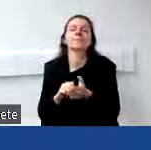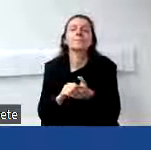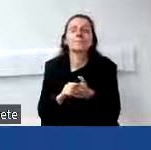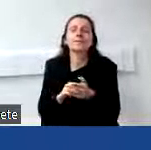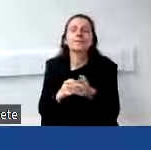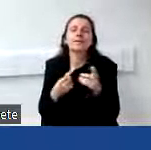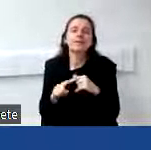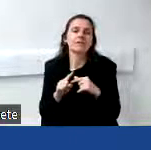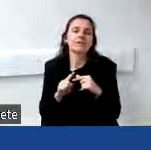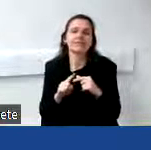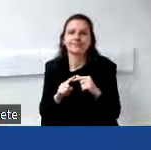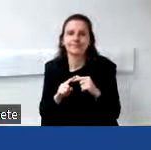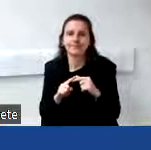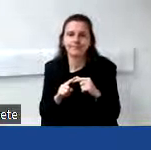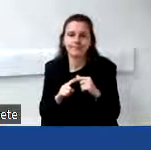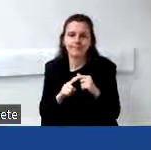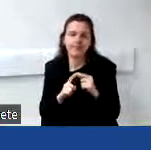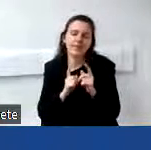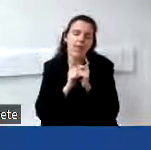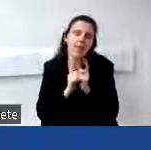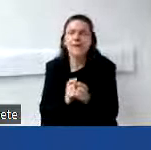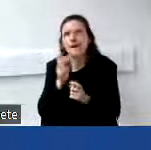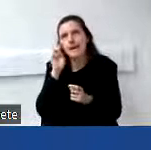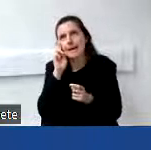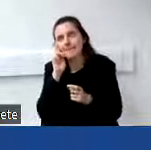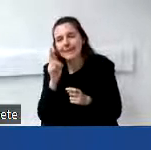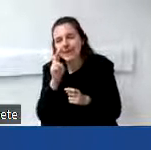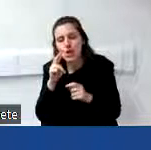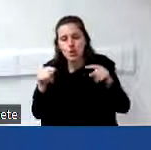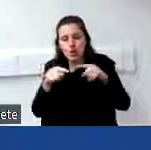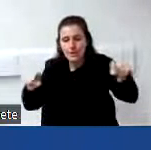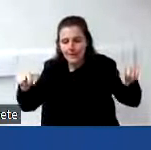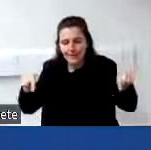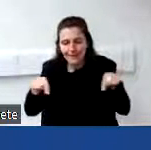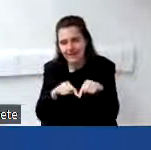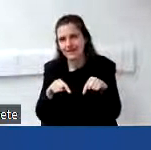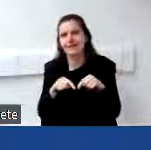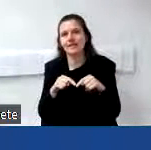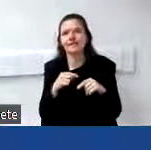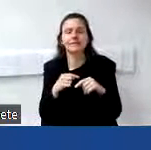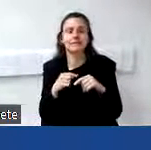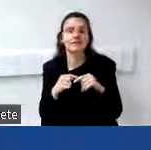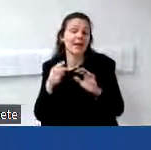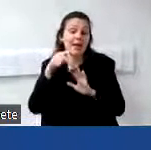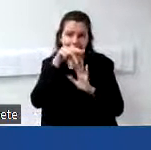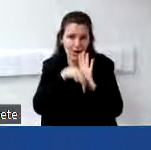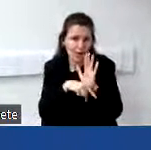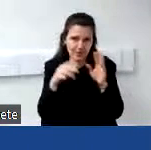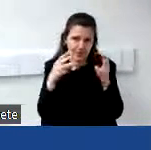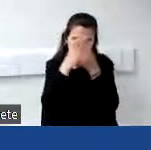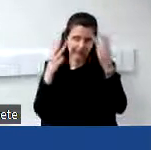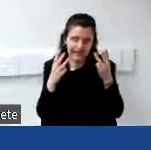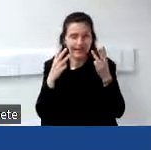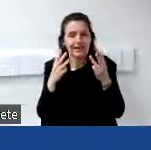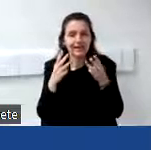para una verdadera accesibilidad. Entonces, bueno, si bien las normas son de aplicación